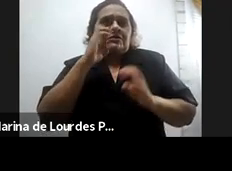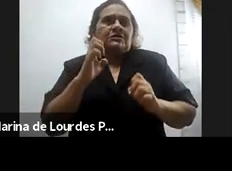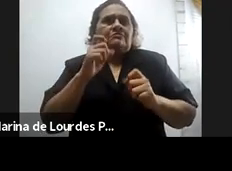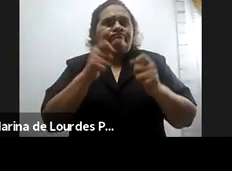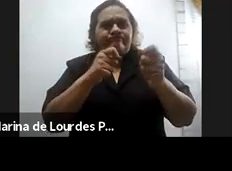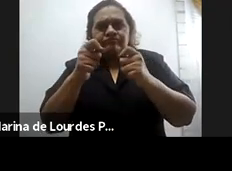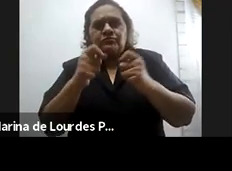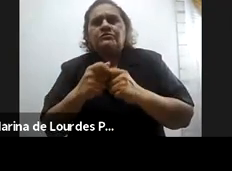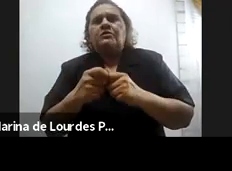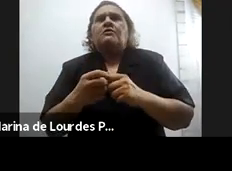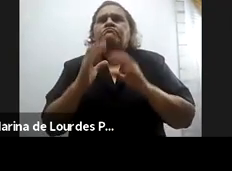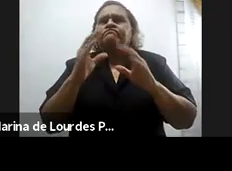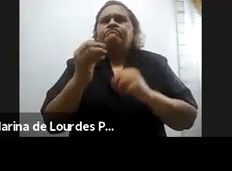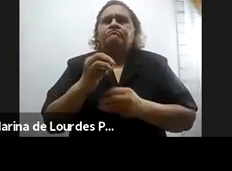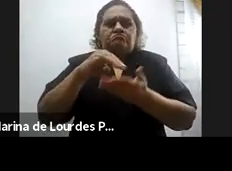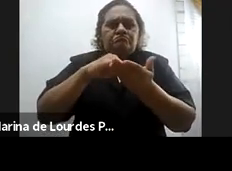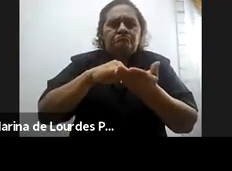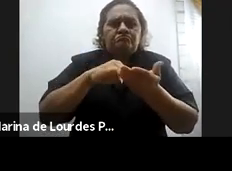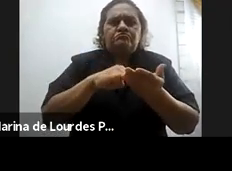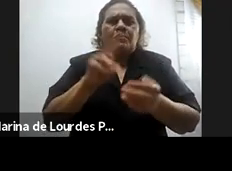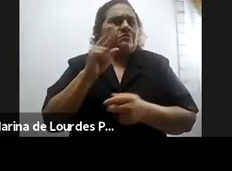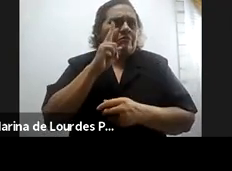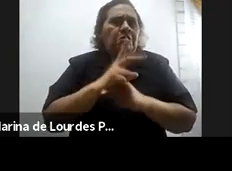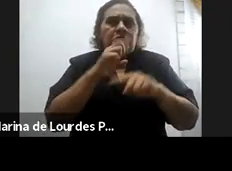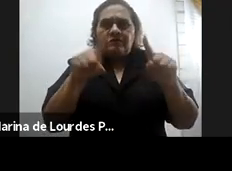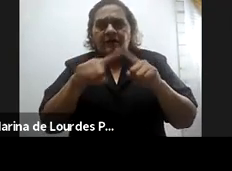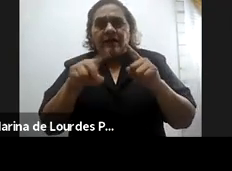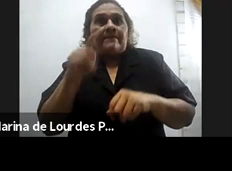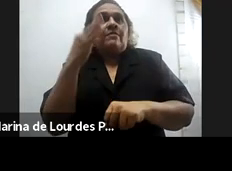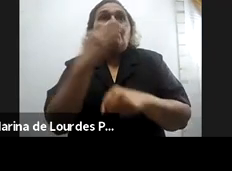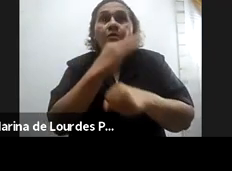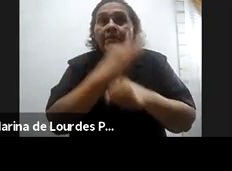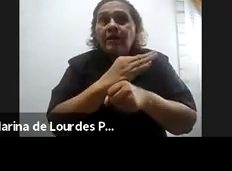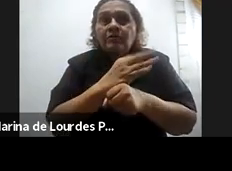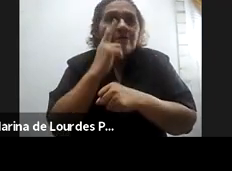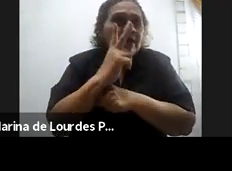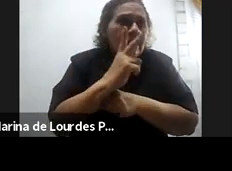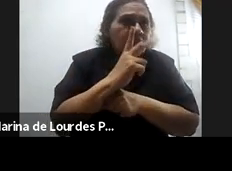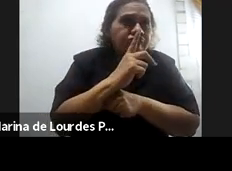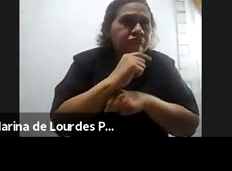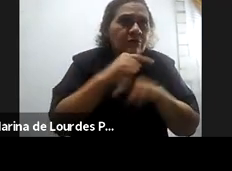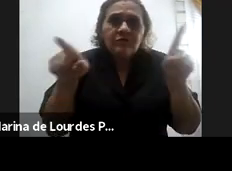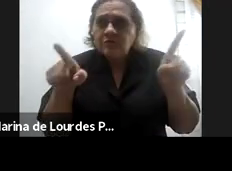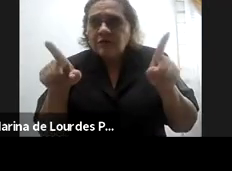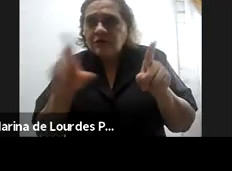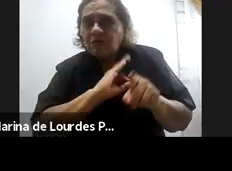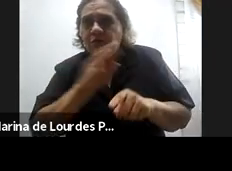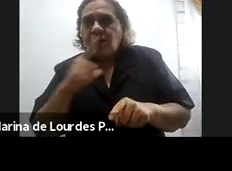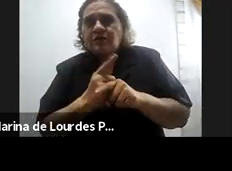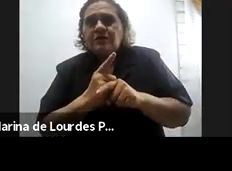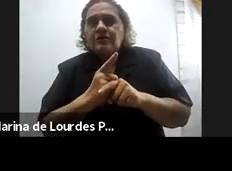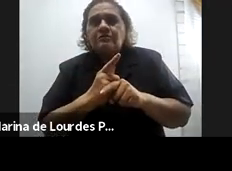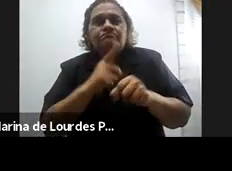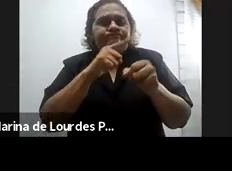mi medicamento y no noto nada diferente. Pero en el momento en el que noto algo diferente, que puede ser un